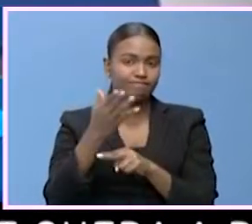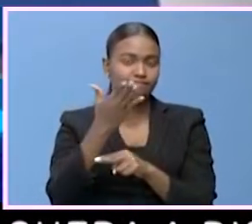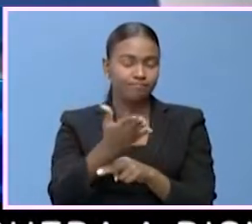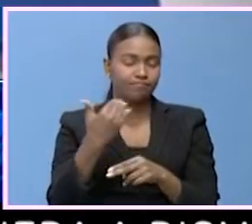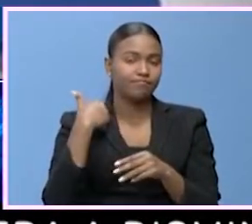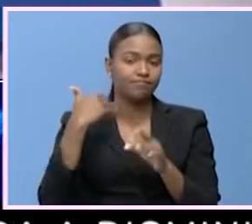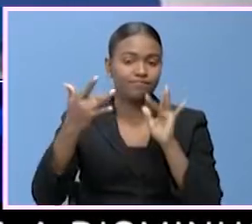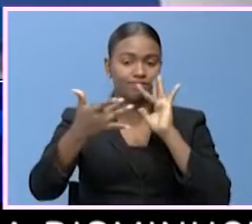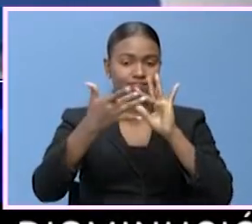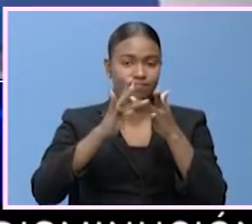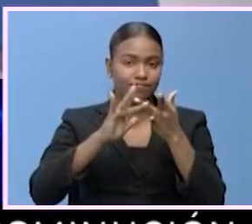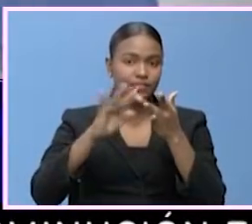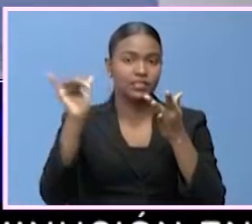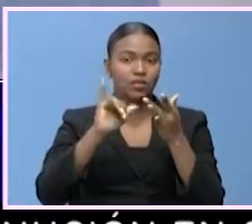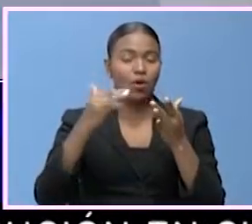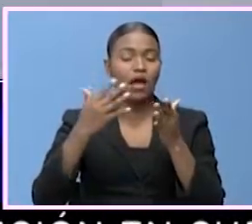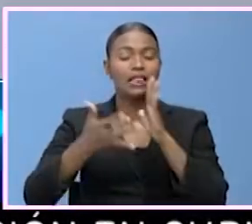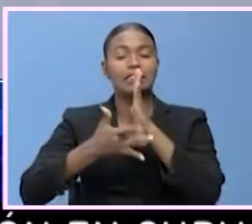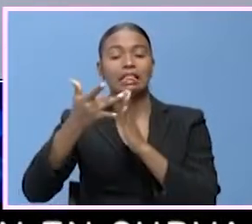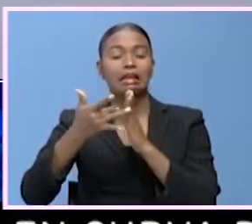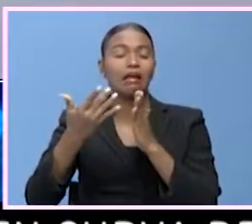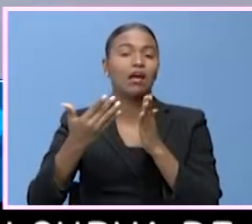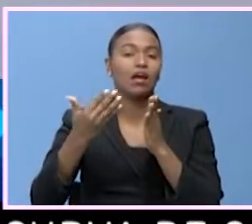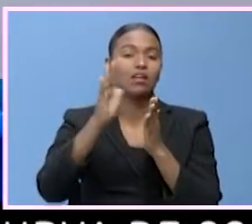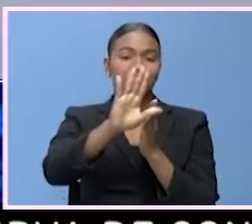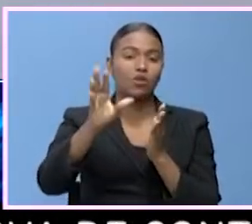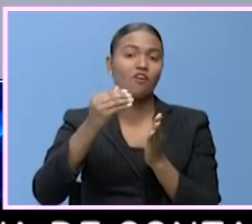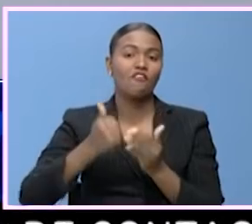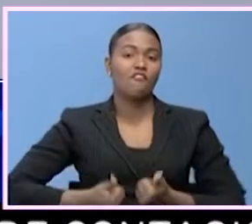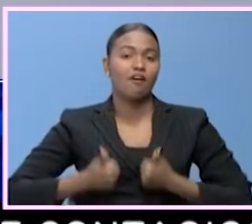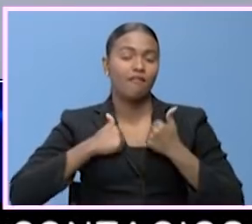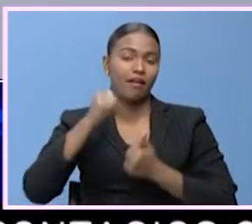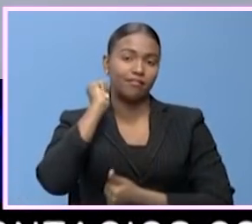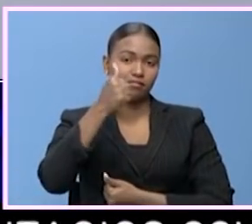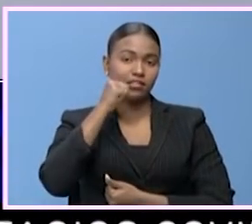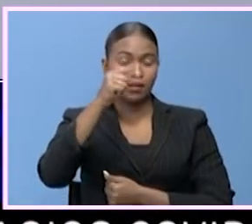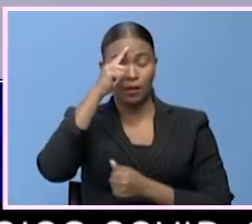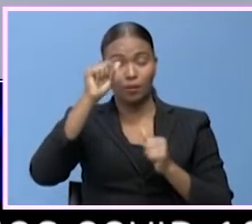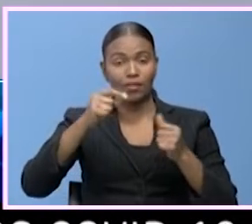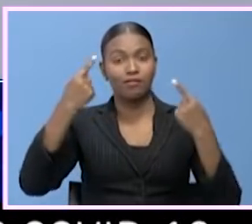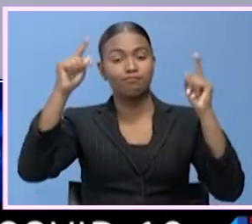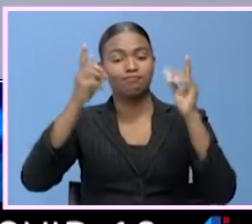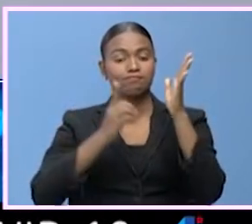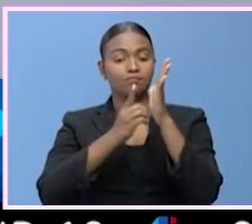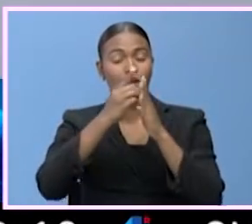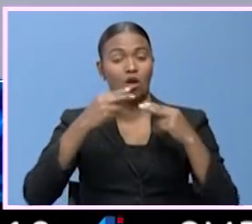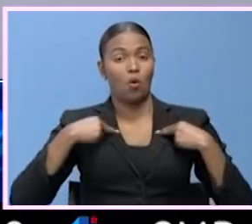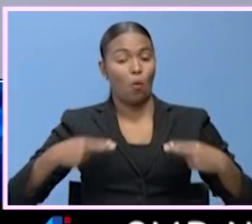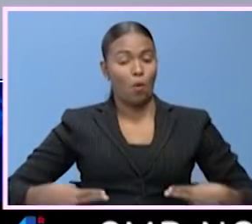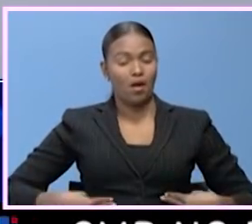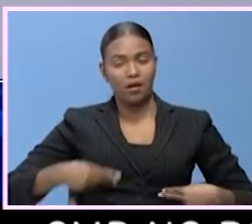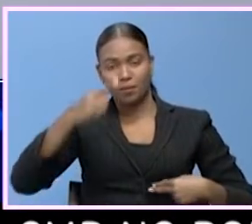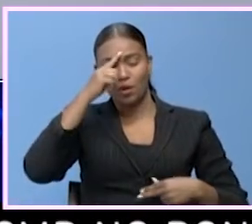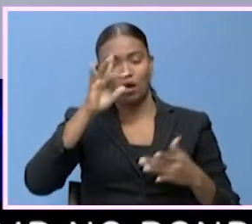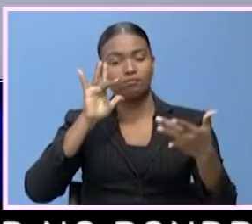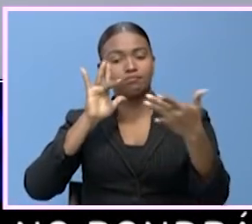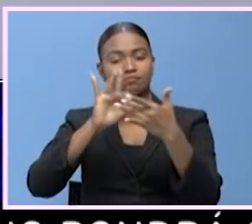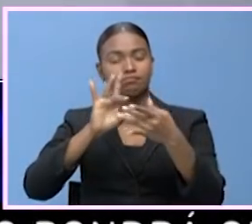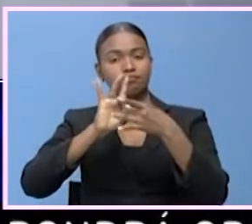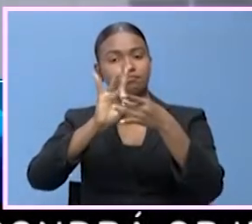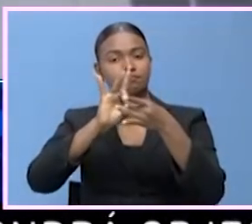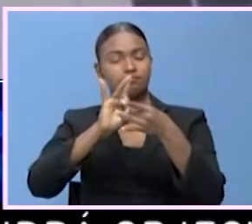adopten el Internet y las tecnologías digitales en su vida diaria para lograr su desarrollo humano a través de una